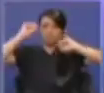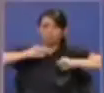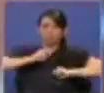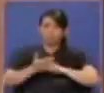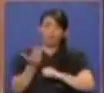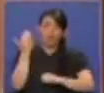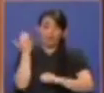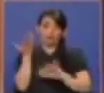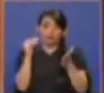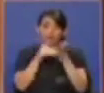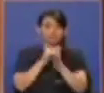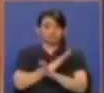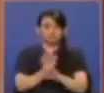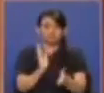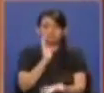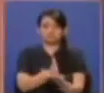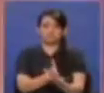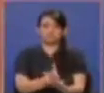viada.